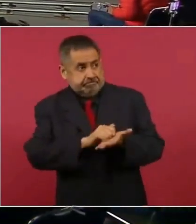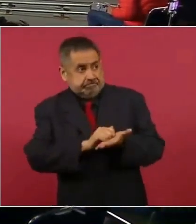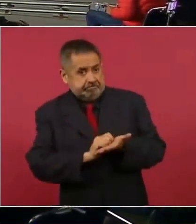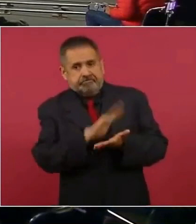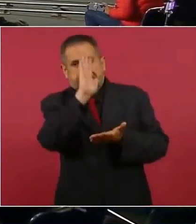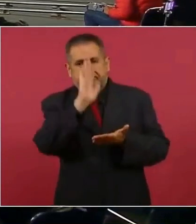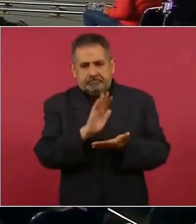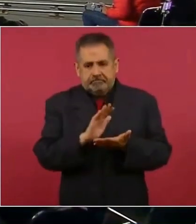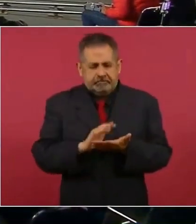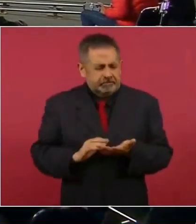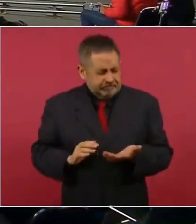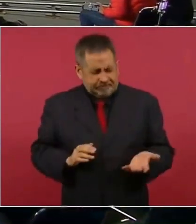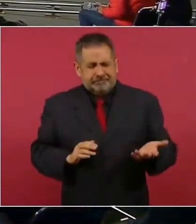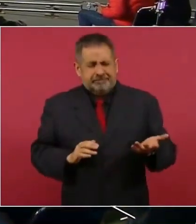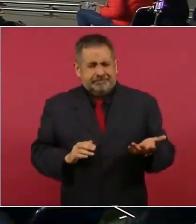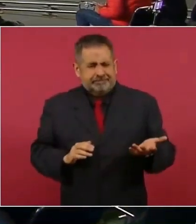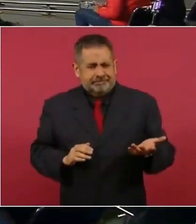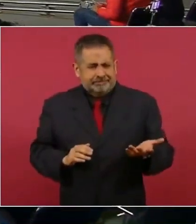para afuera.